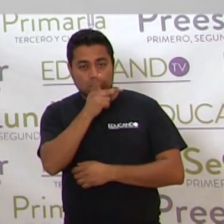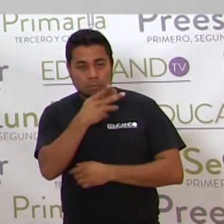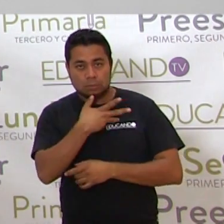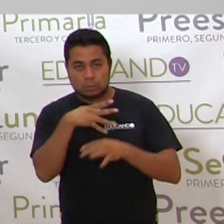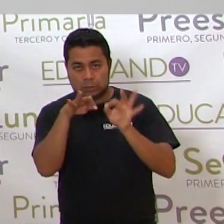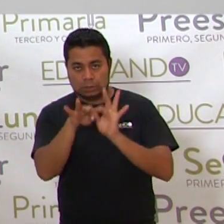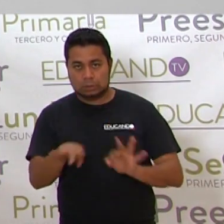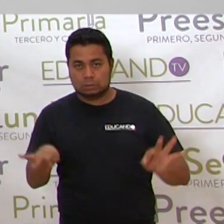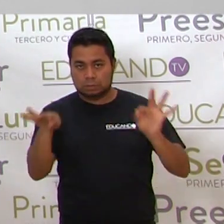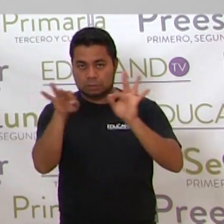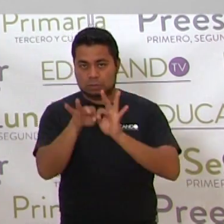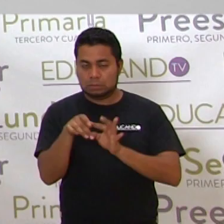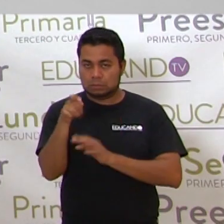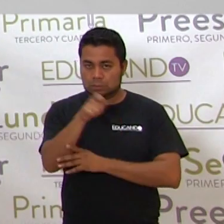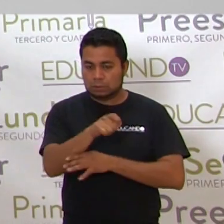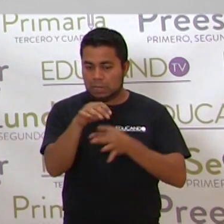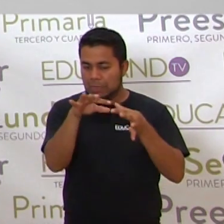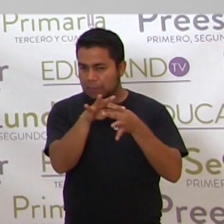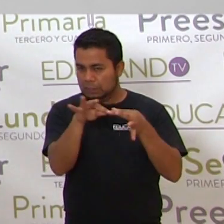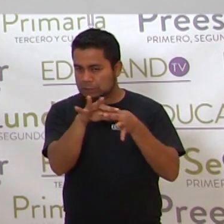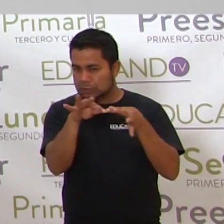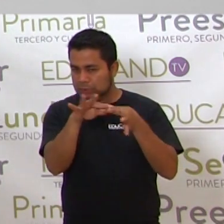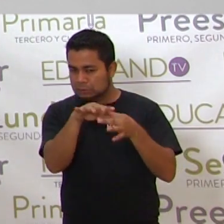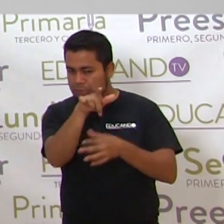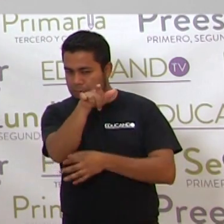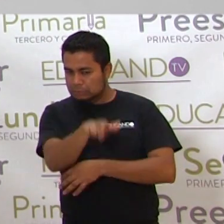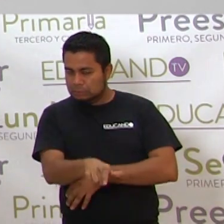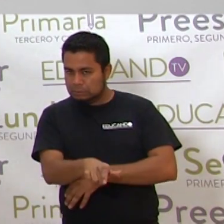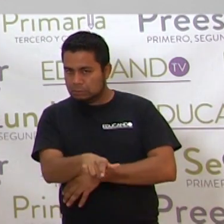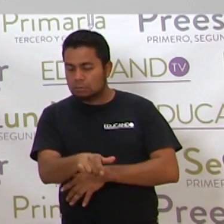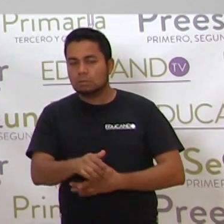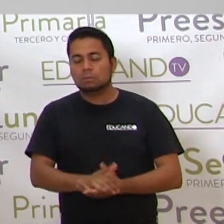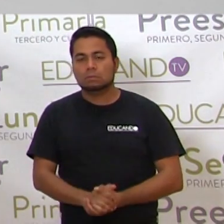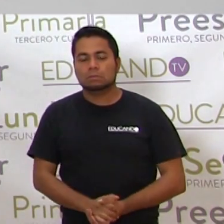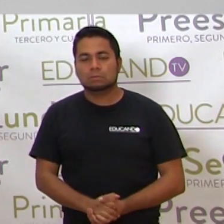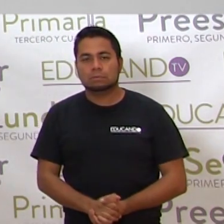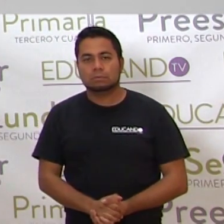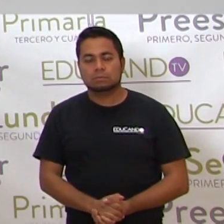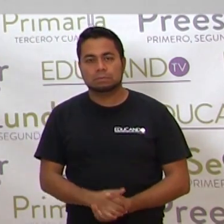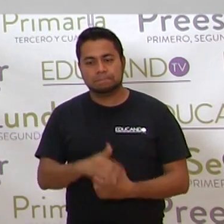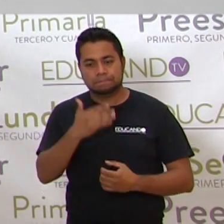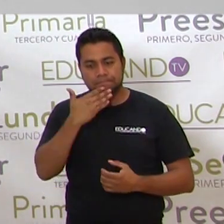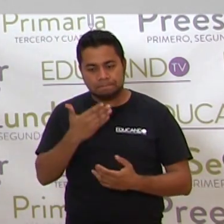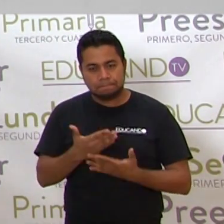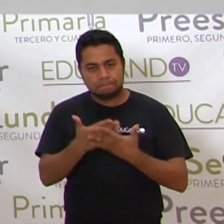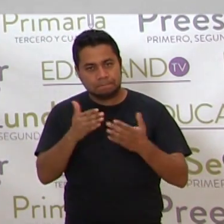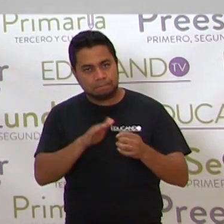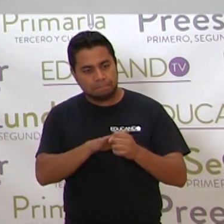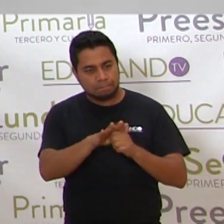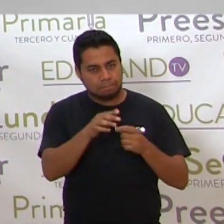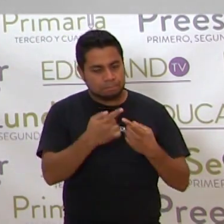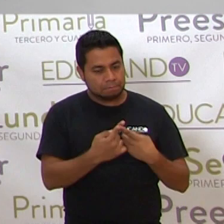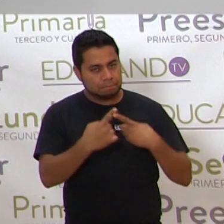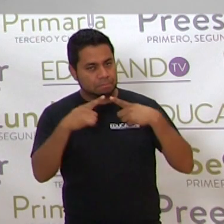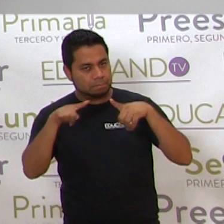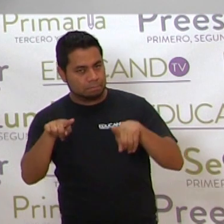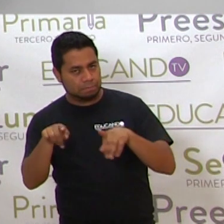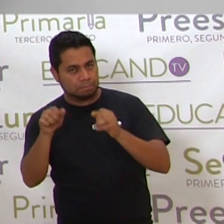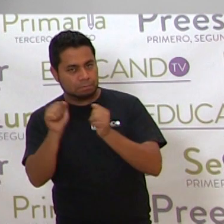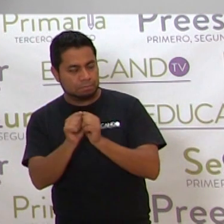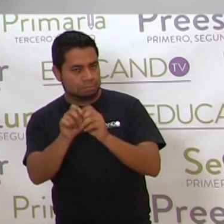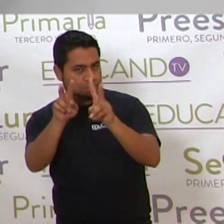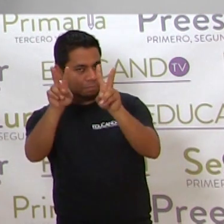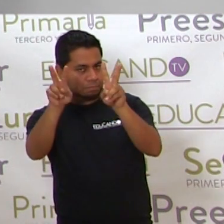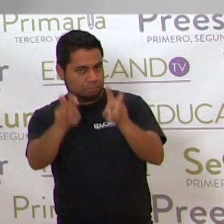importante. Describir. Ahora, ¿cuál es la diferencia con lo que son